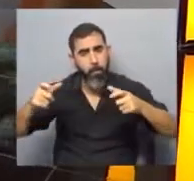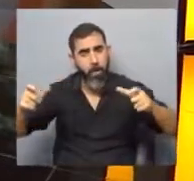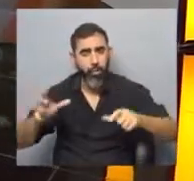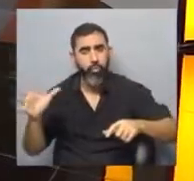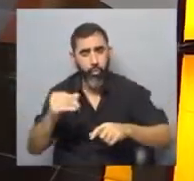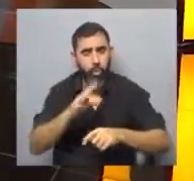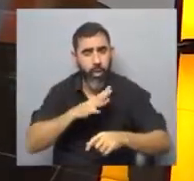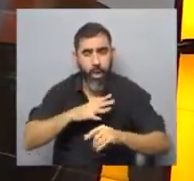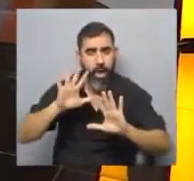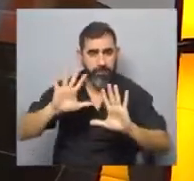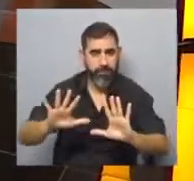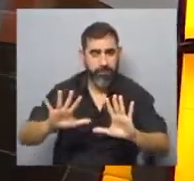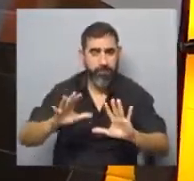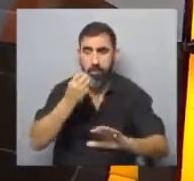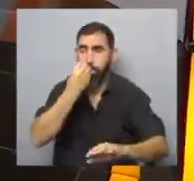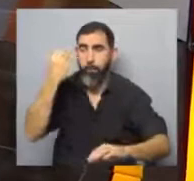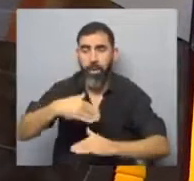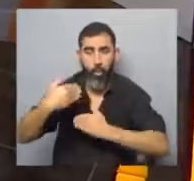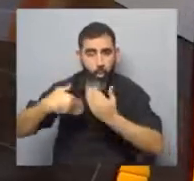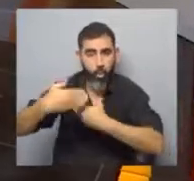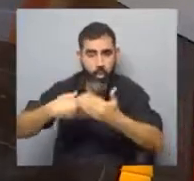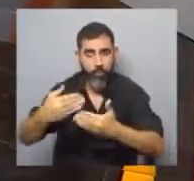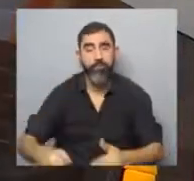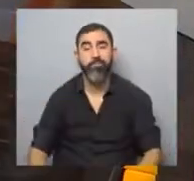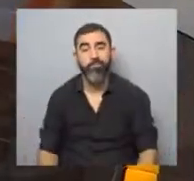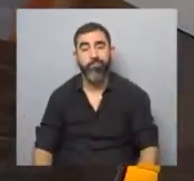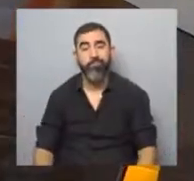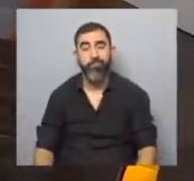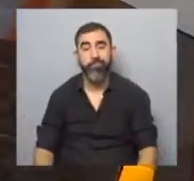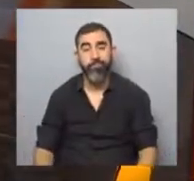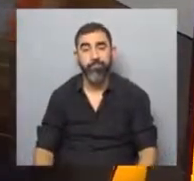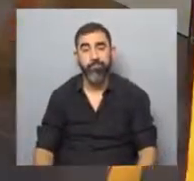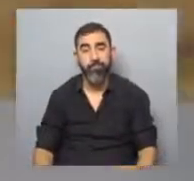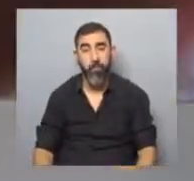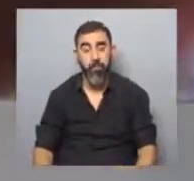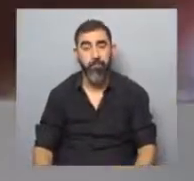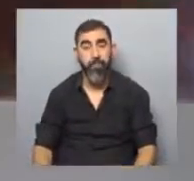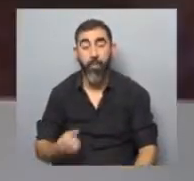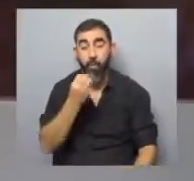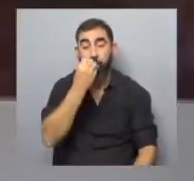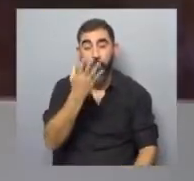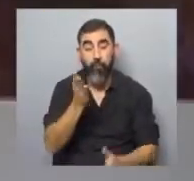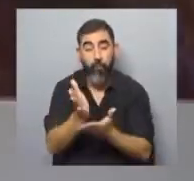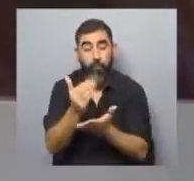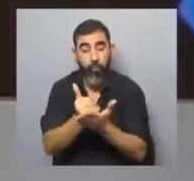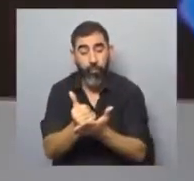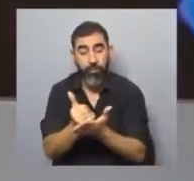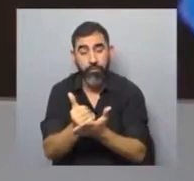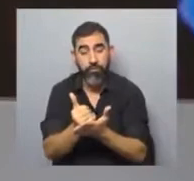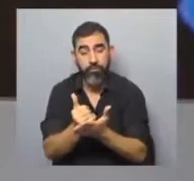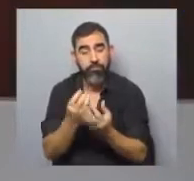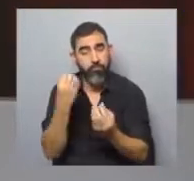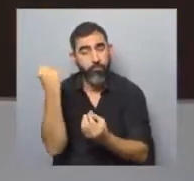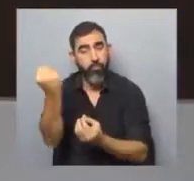geoparques tienen esto de la mejora continua, y sin duda en Flores ha significado muchísimo para